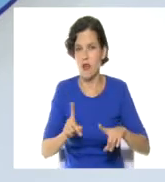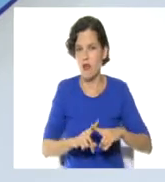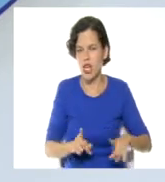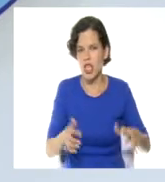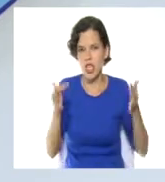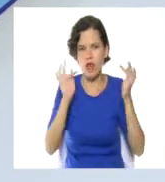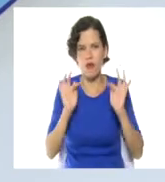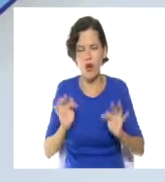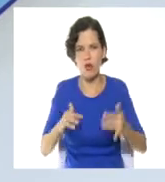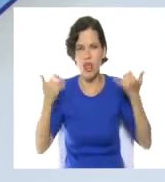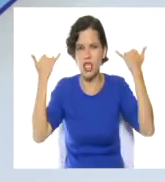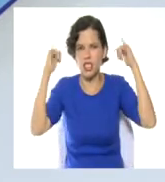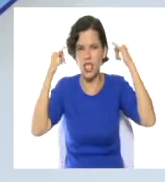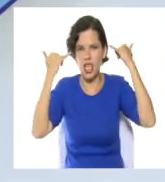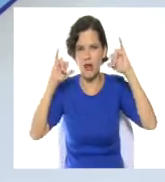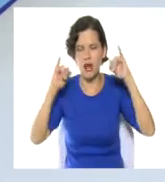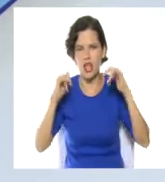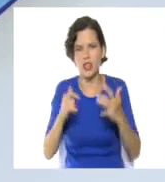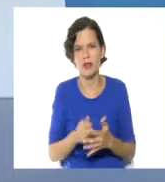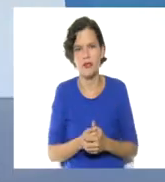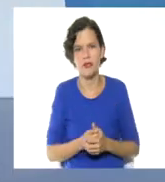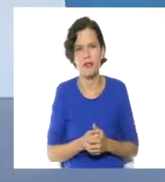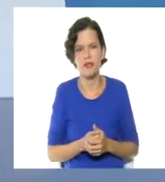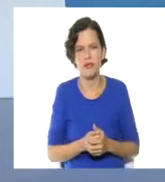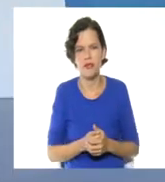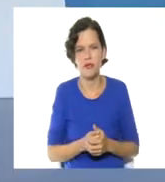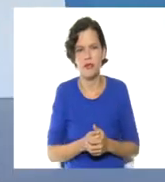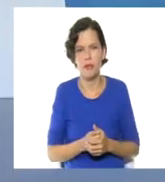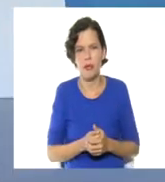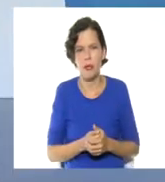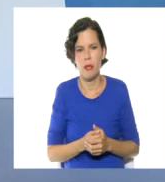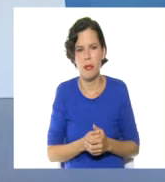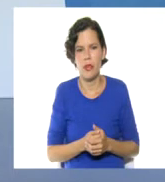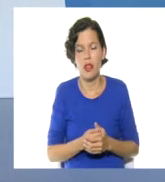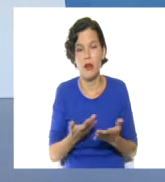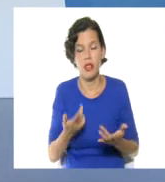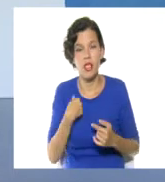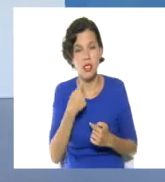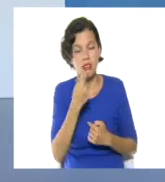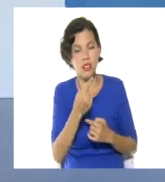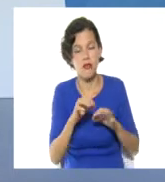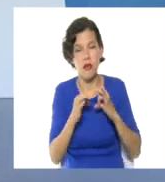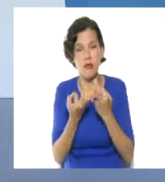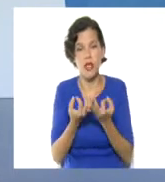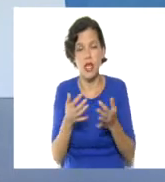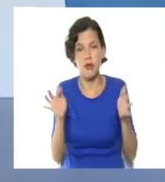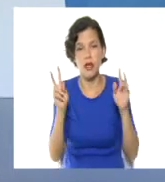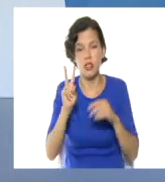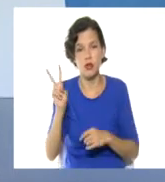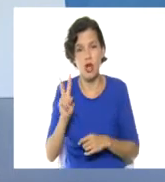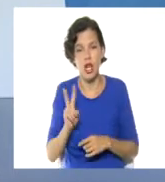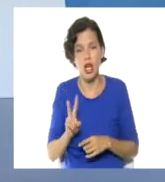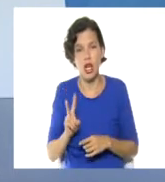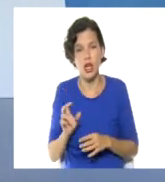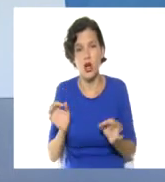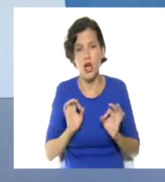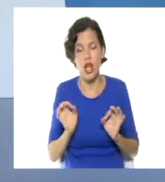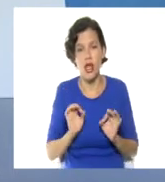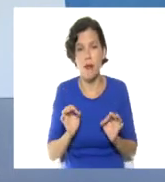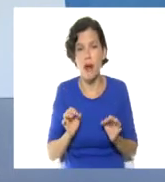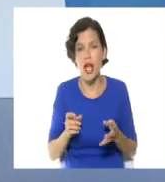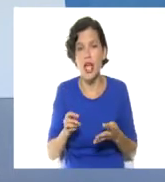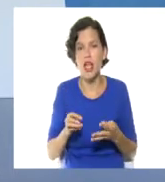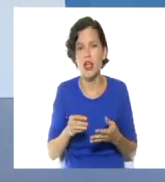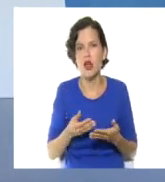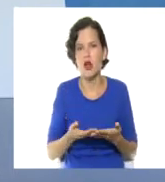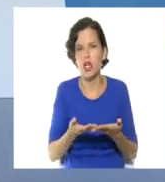de celebrar estas fiestas navideñas. Y cabe destacar, familia venezolana, que la Navidad no es solamente la parte material,